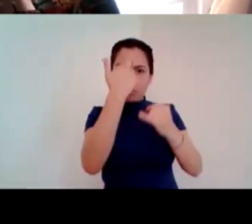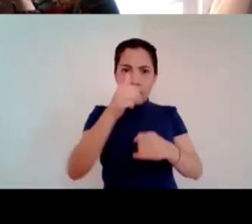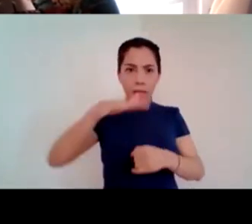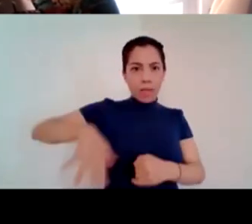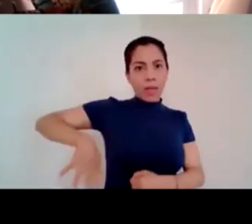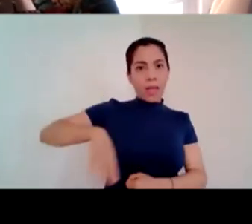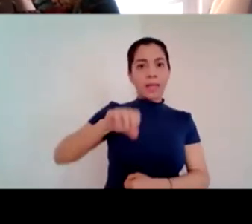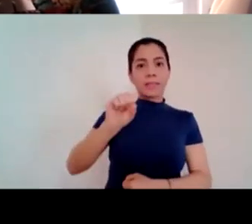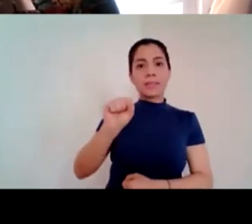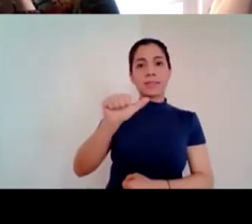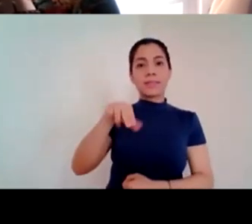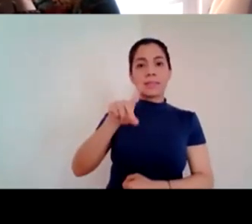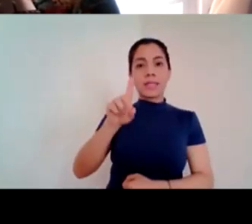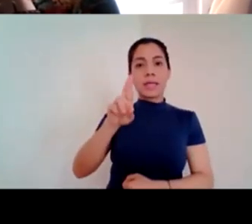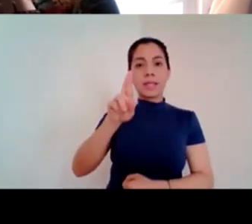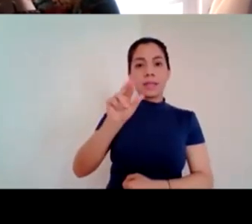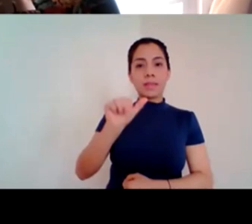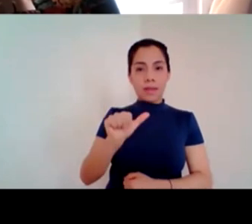Aranzazu